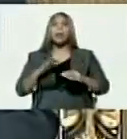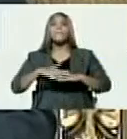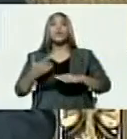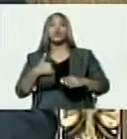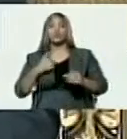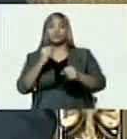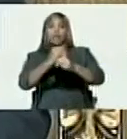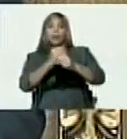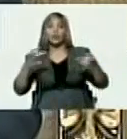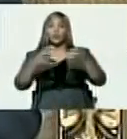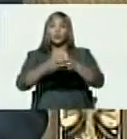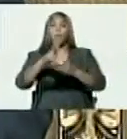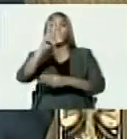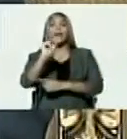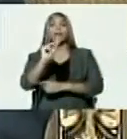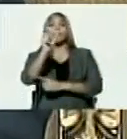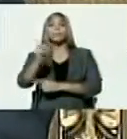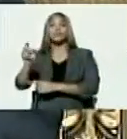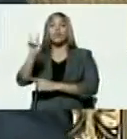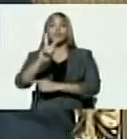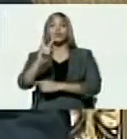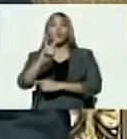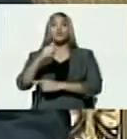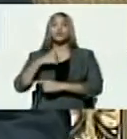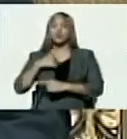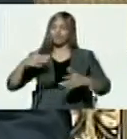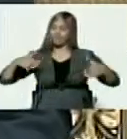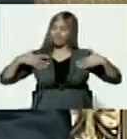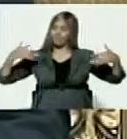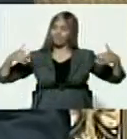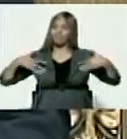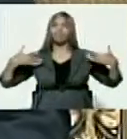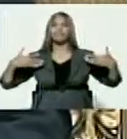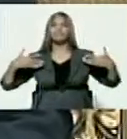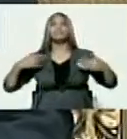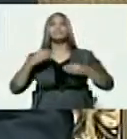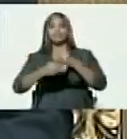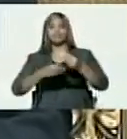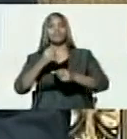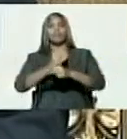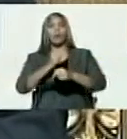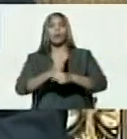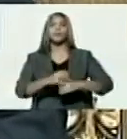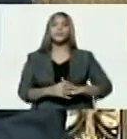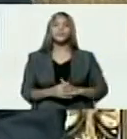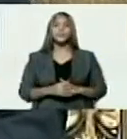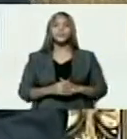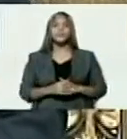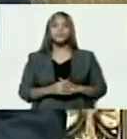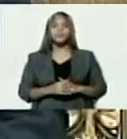venezolanos, del cual me siento bien contento de haber actuado.